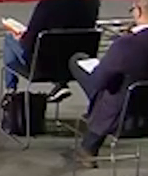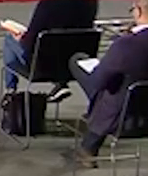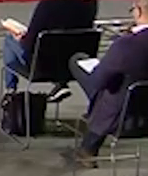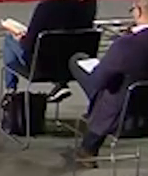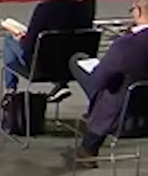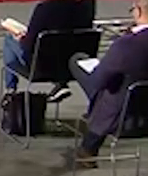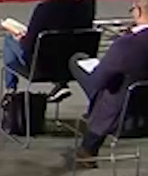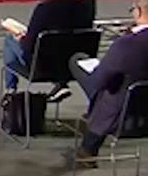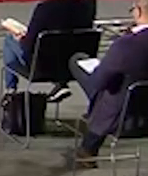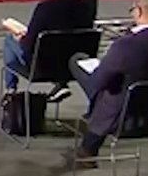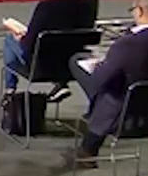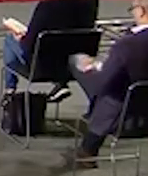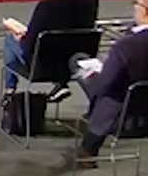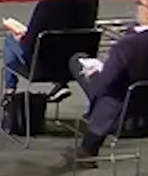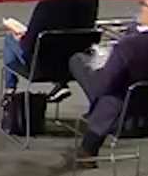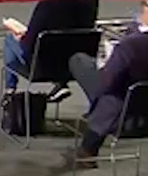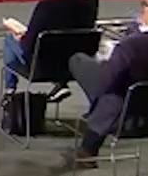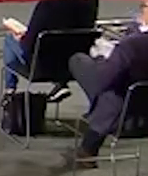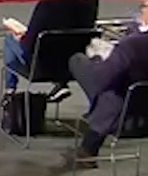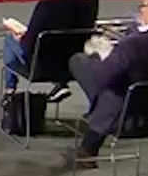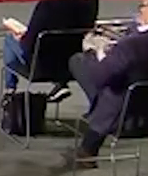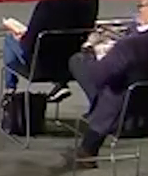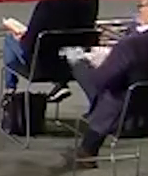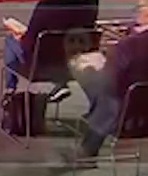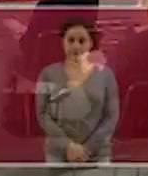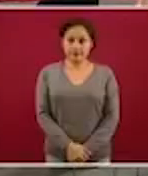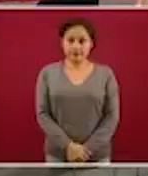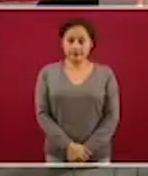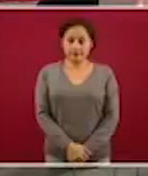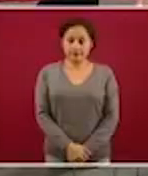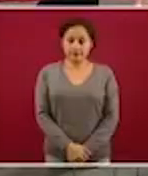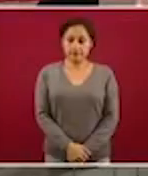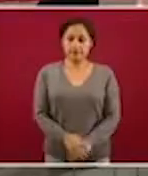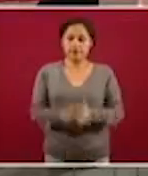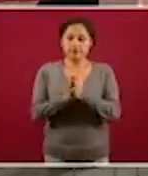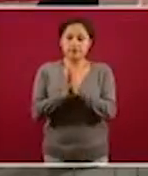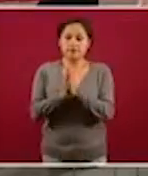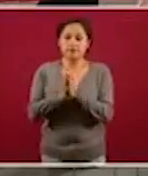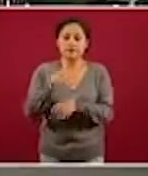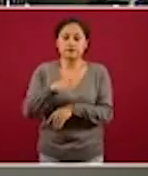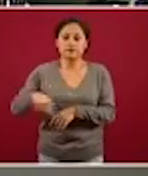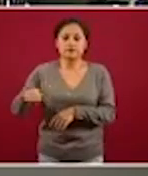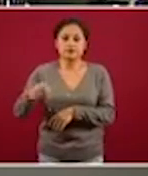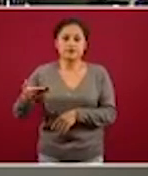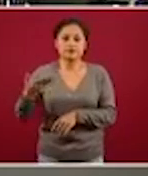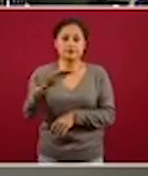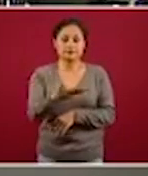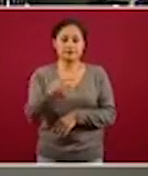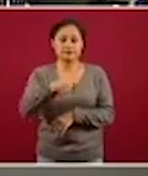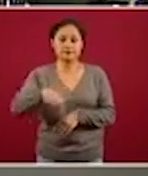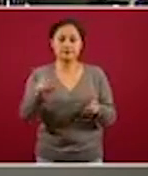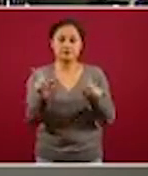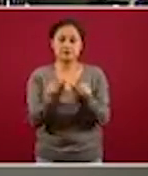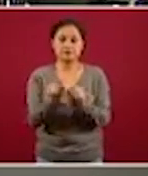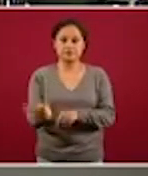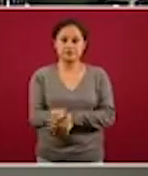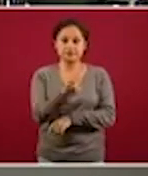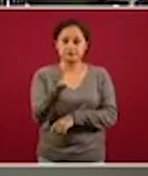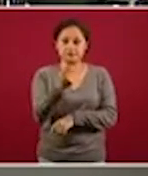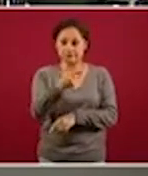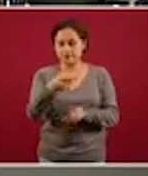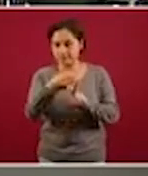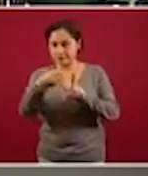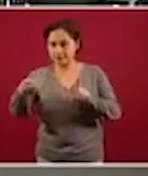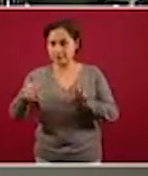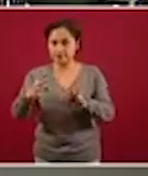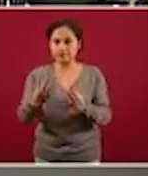Ahora sí, abrimos a preguntas y respuestas. Tratemos de ser concretos y ordenados, por favor. Vamos a empezar por la primera fila,